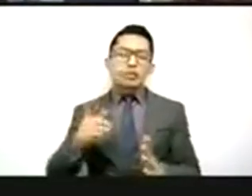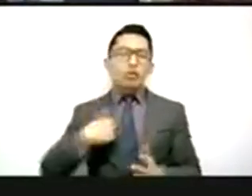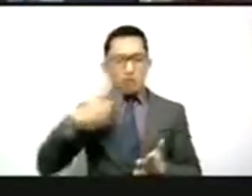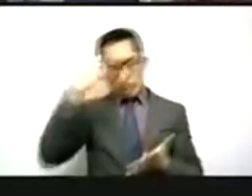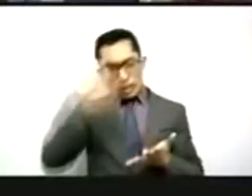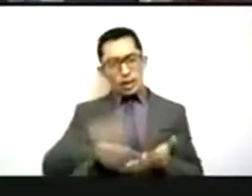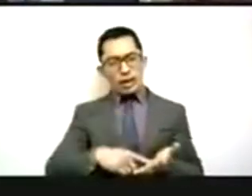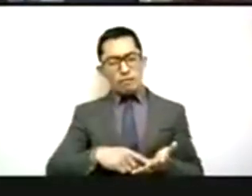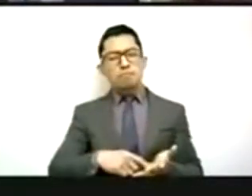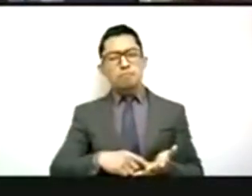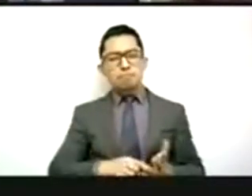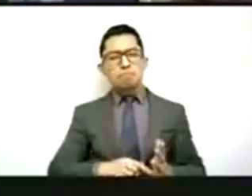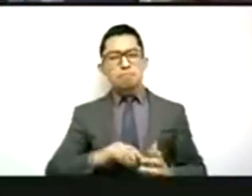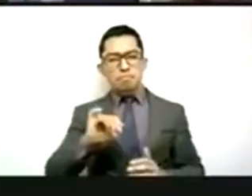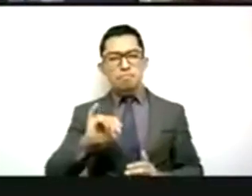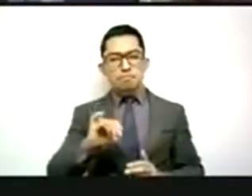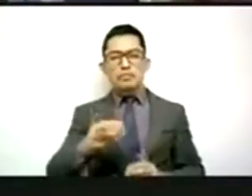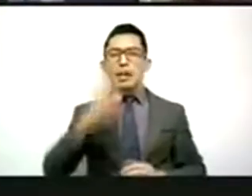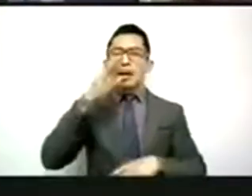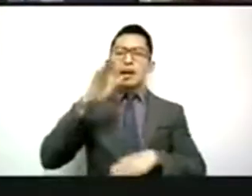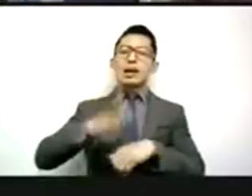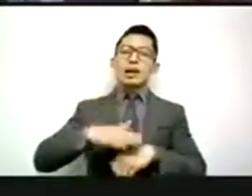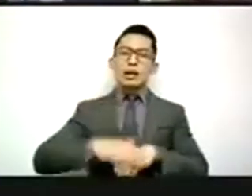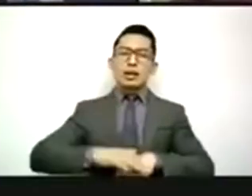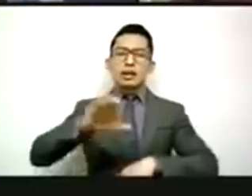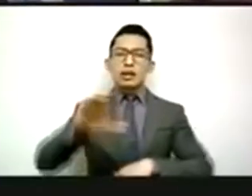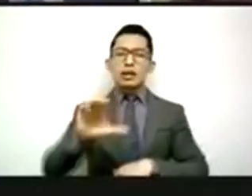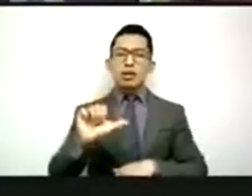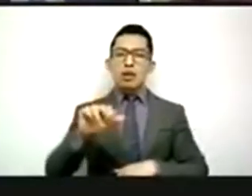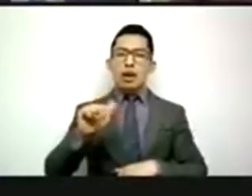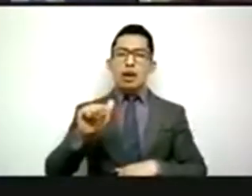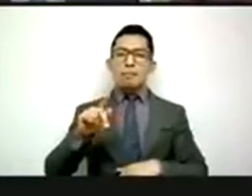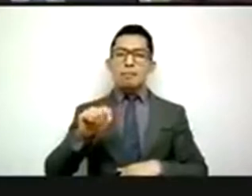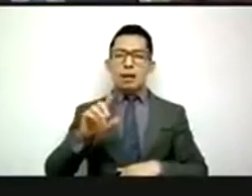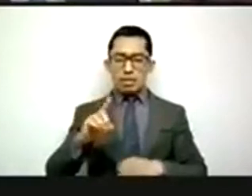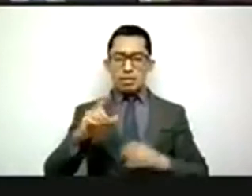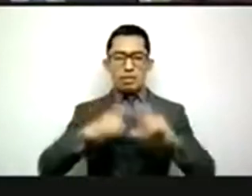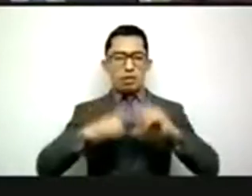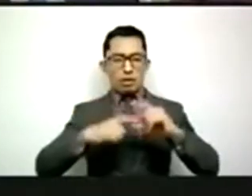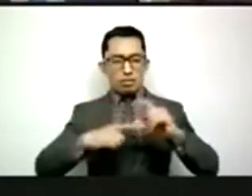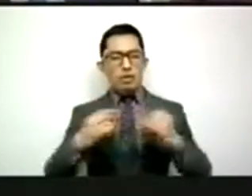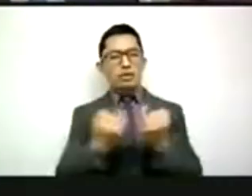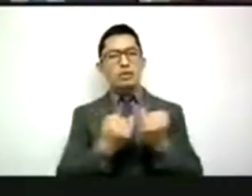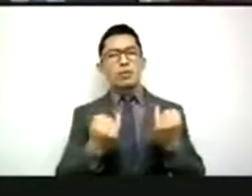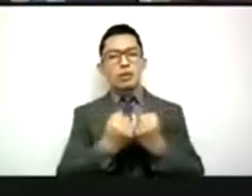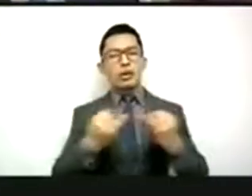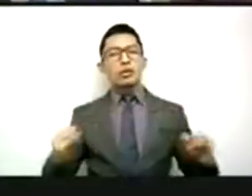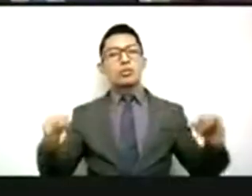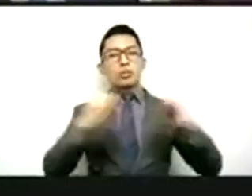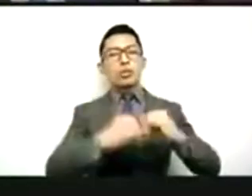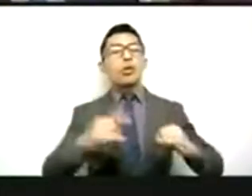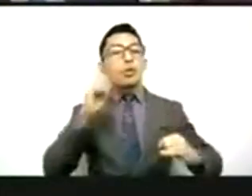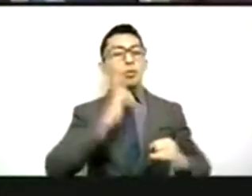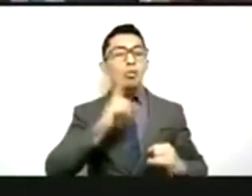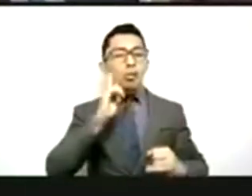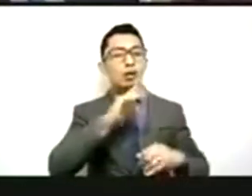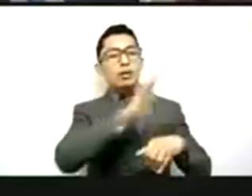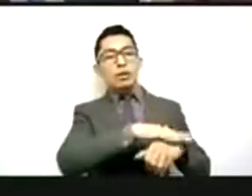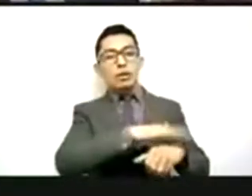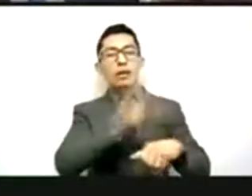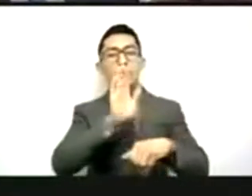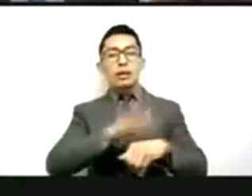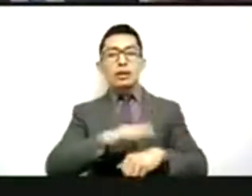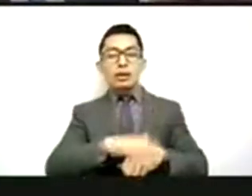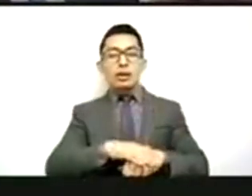llevarlo al conocimiento de CONAPRED y de los institutos de las mujeres. Les preguntaría,